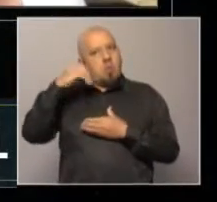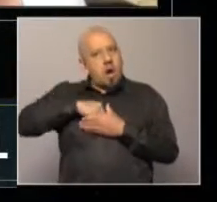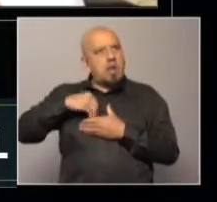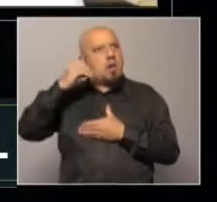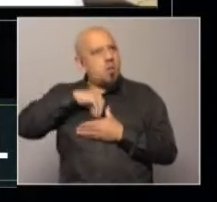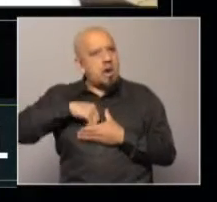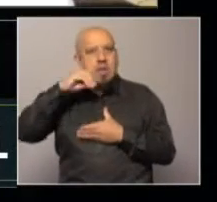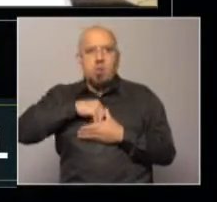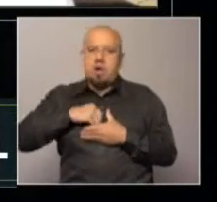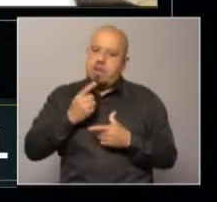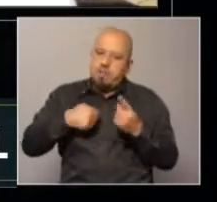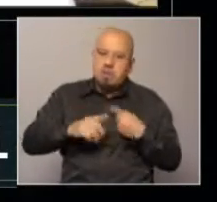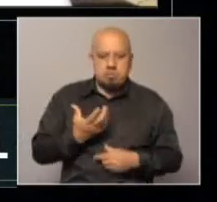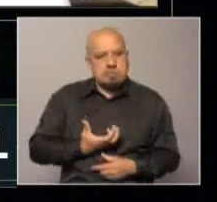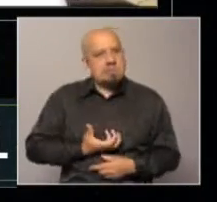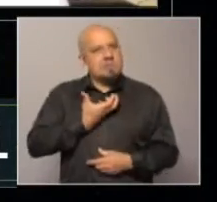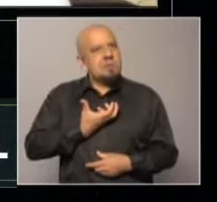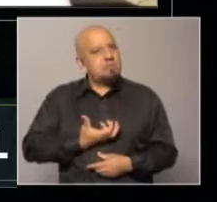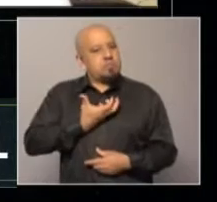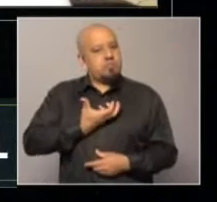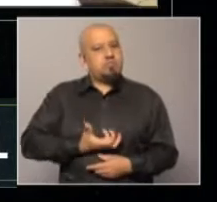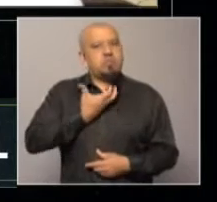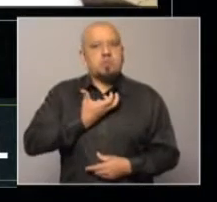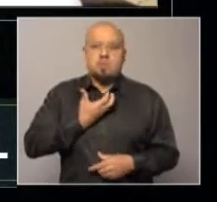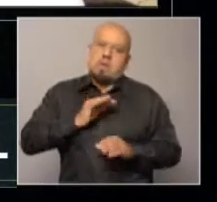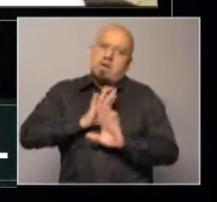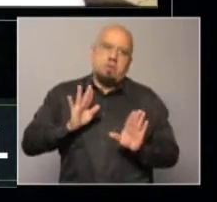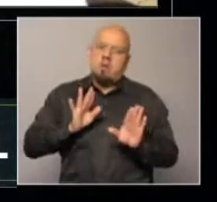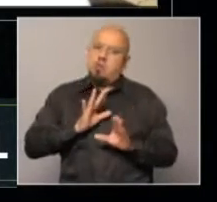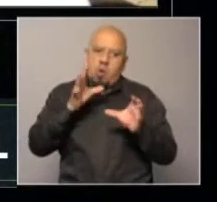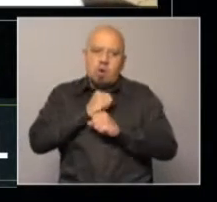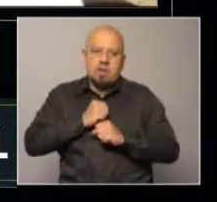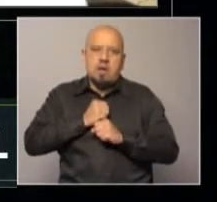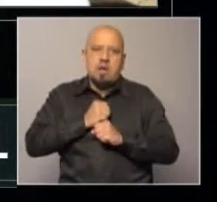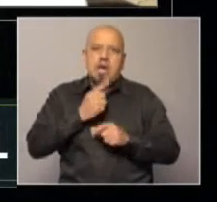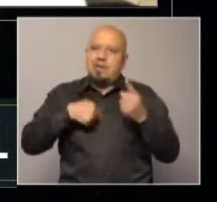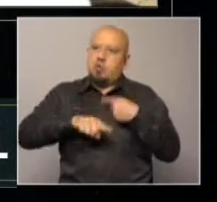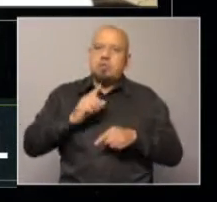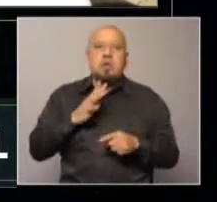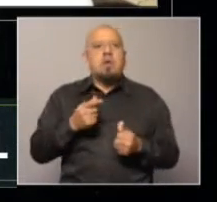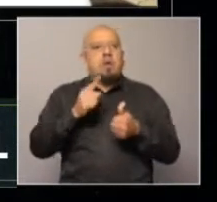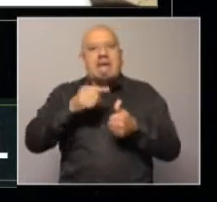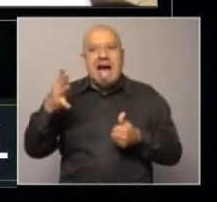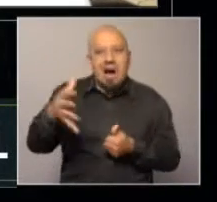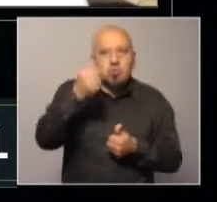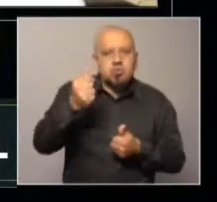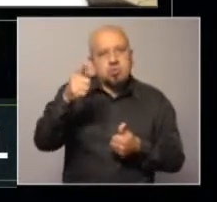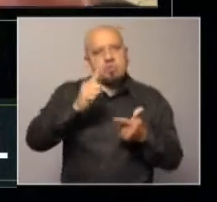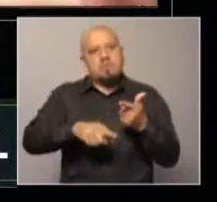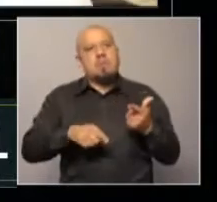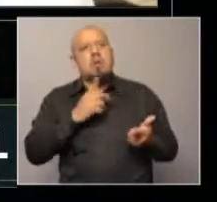la sensación de injusticia frente al abuso. Y además que todos esos escándalos no terminaban en la